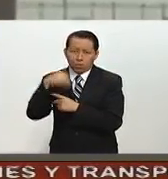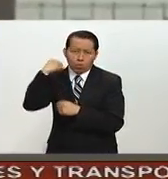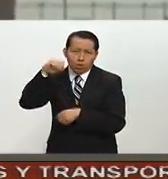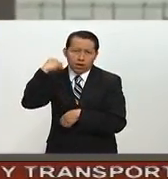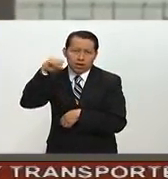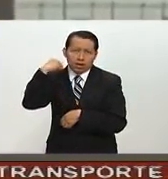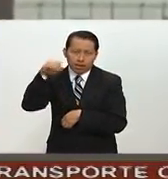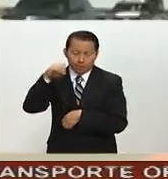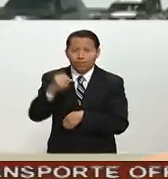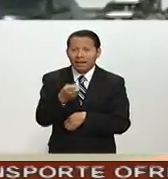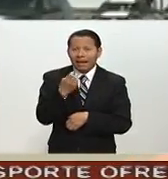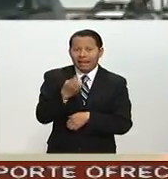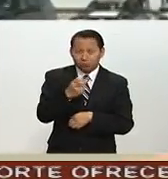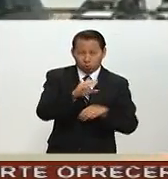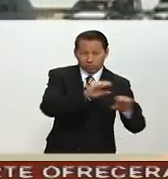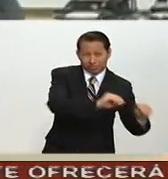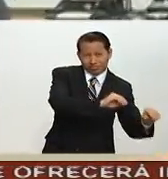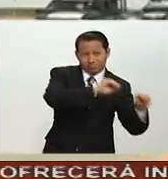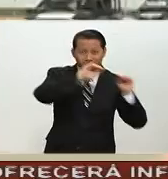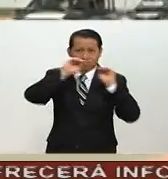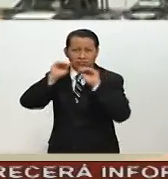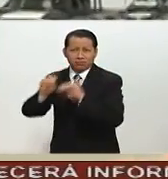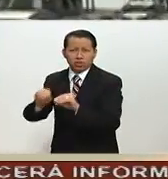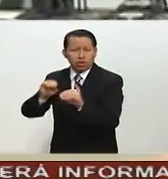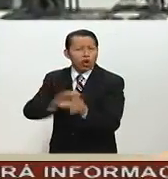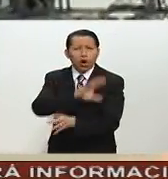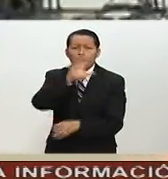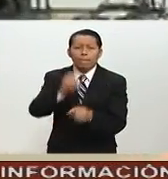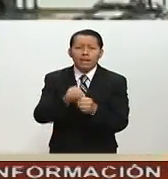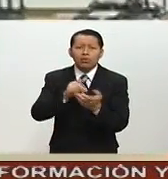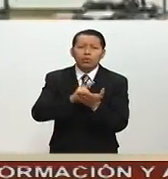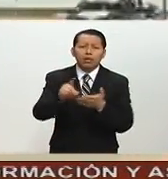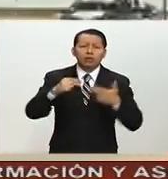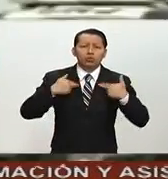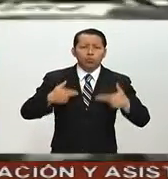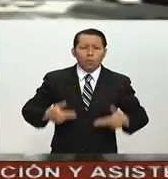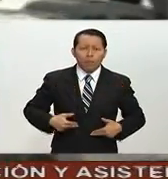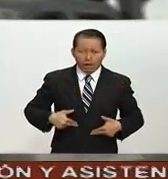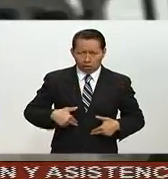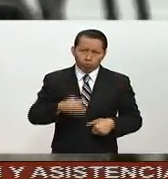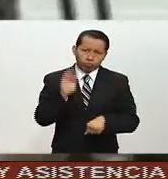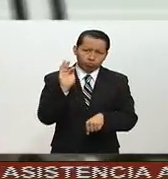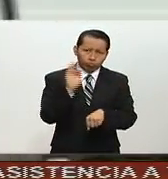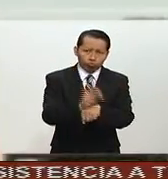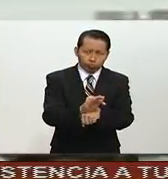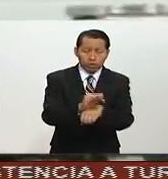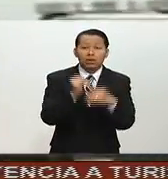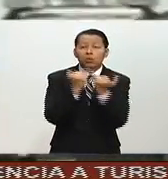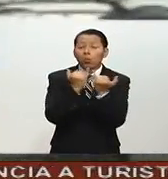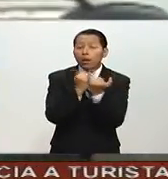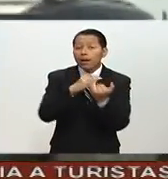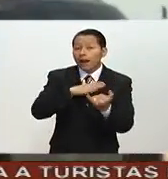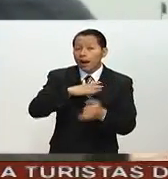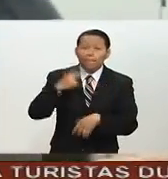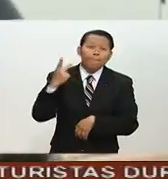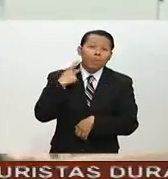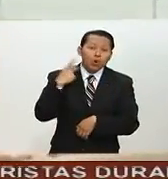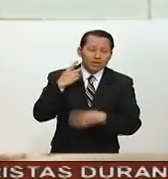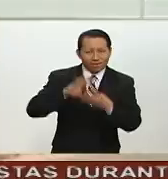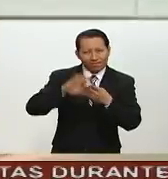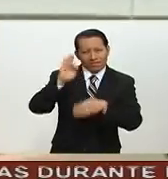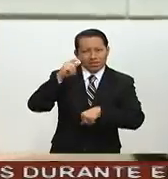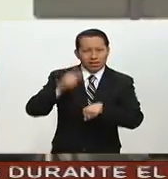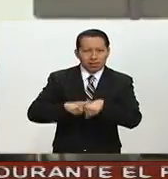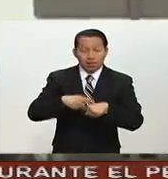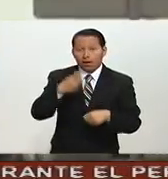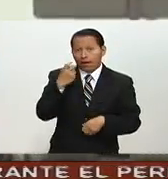que dicho traslado se realizó con pleno apego a los derechos humanos de los internos y obedece a la política penitenciaria federal. En